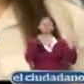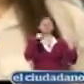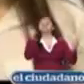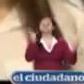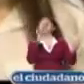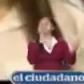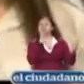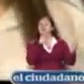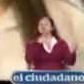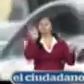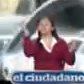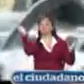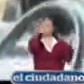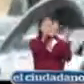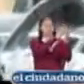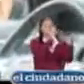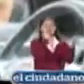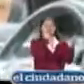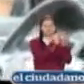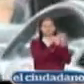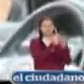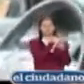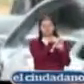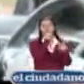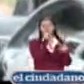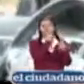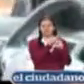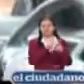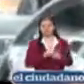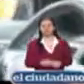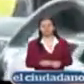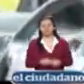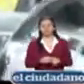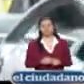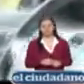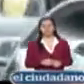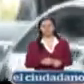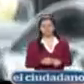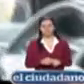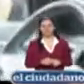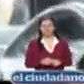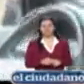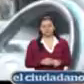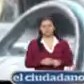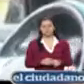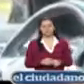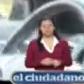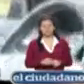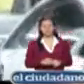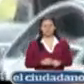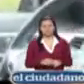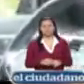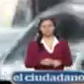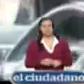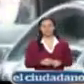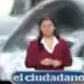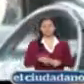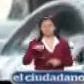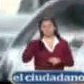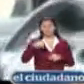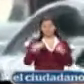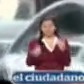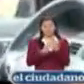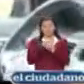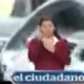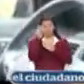son posteriormente enviados a la persona. Casi que a 17 metros recuerda comprar manzanas, uvas y guineos. Este